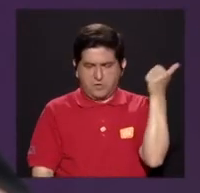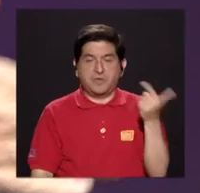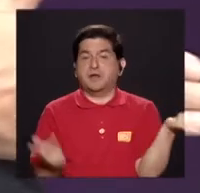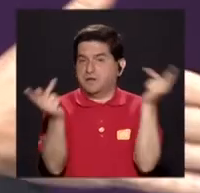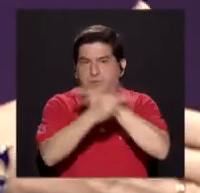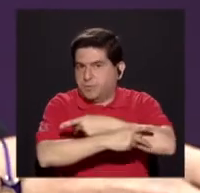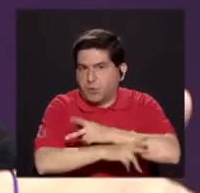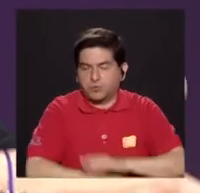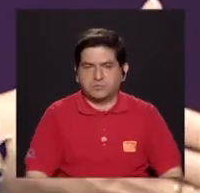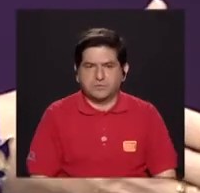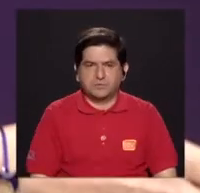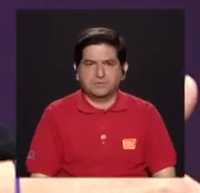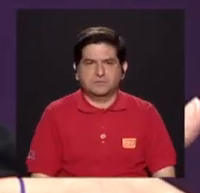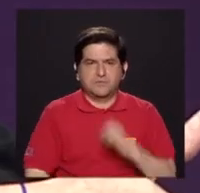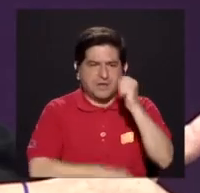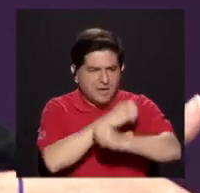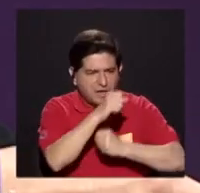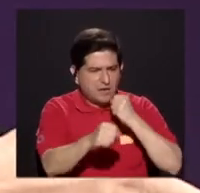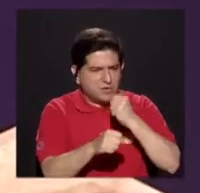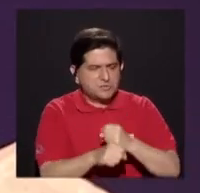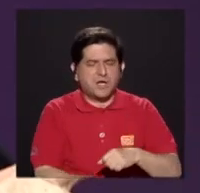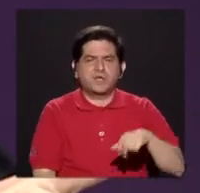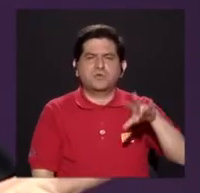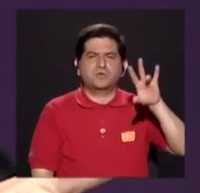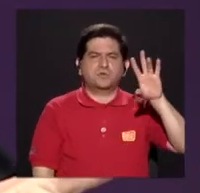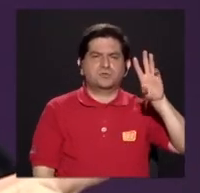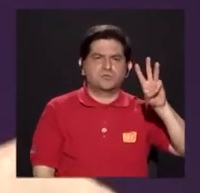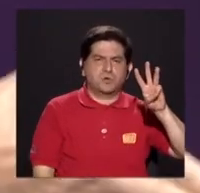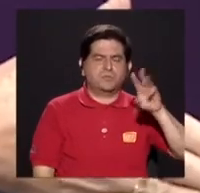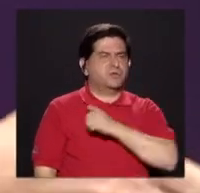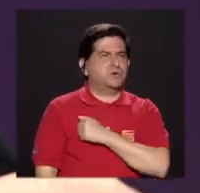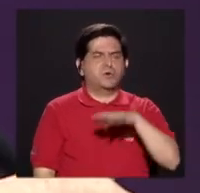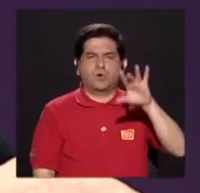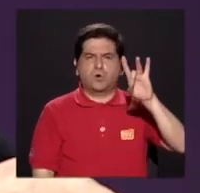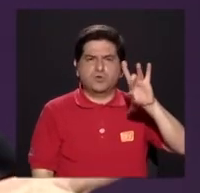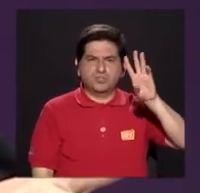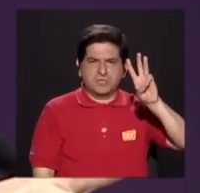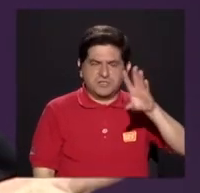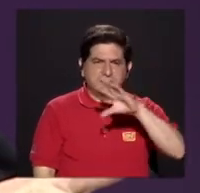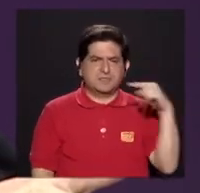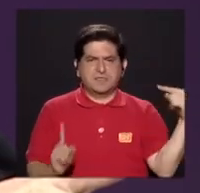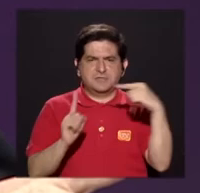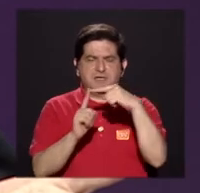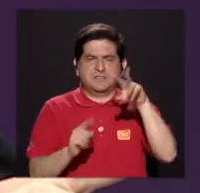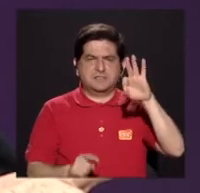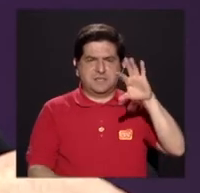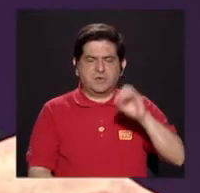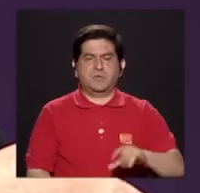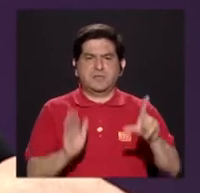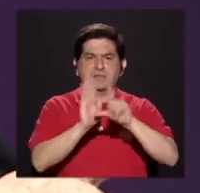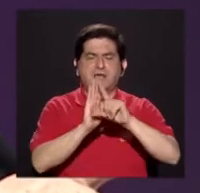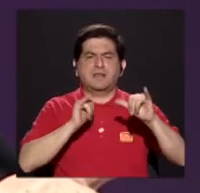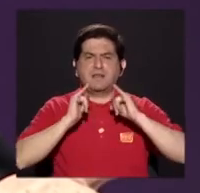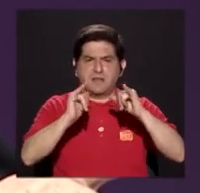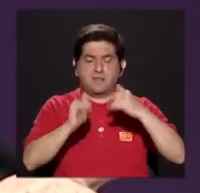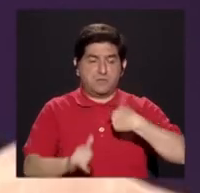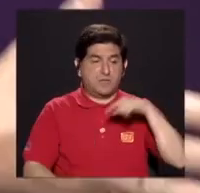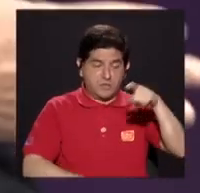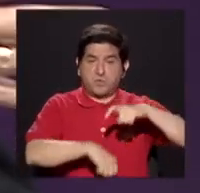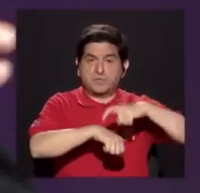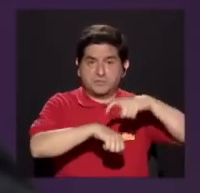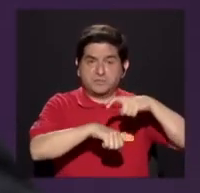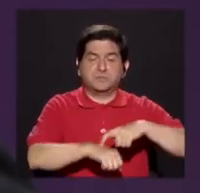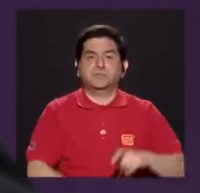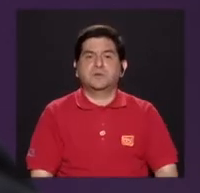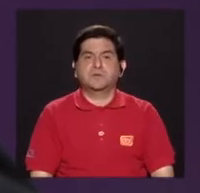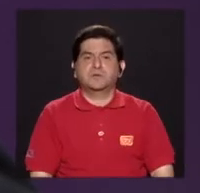pasar. En los años, en 86-90, se impulsó la ley de igualdad, ¿verdad? Yo estuve ahí, yo